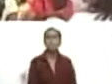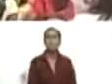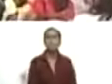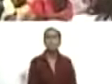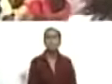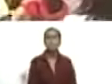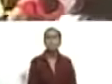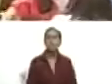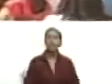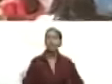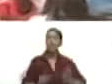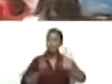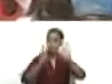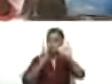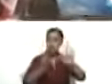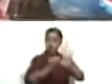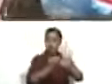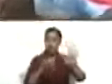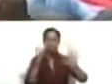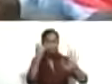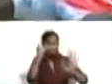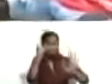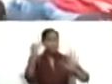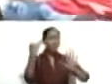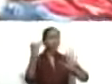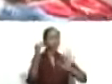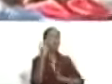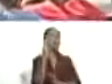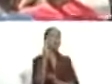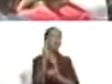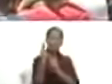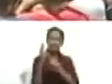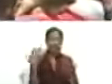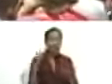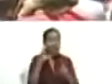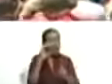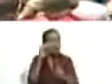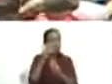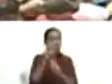La 7 T, rumbo al 2030.